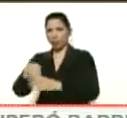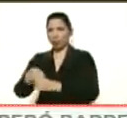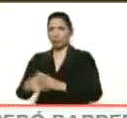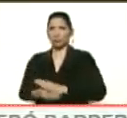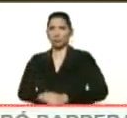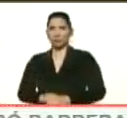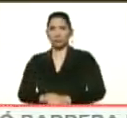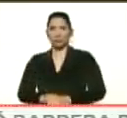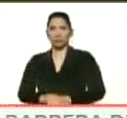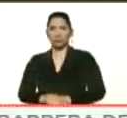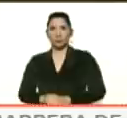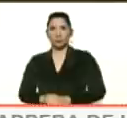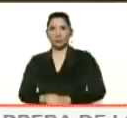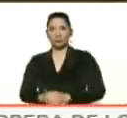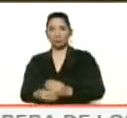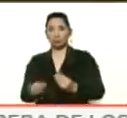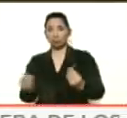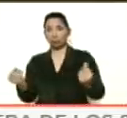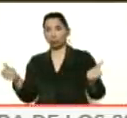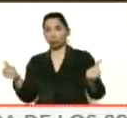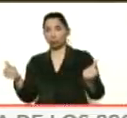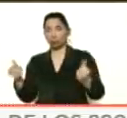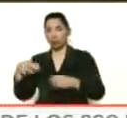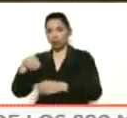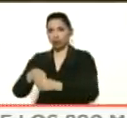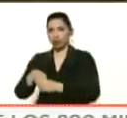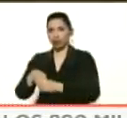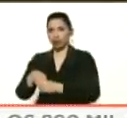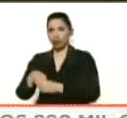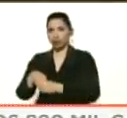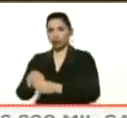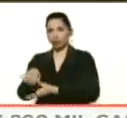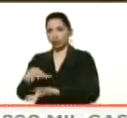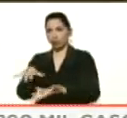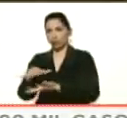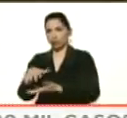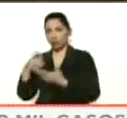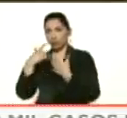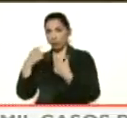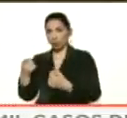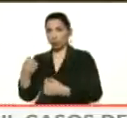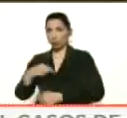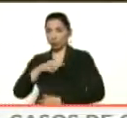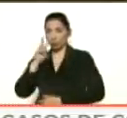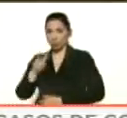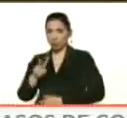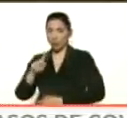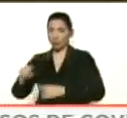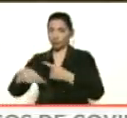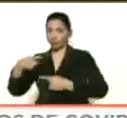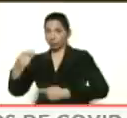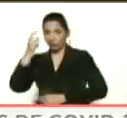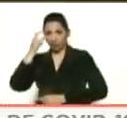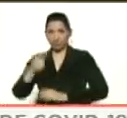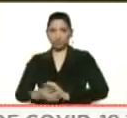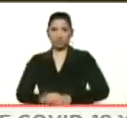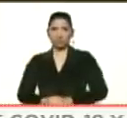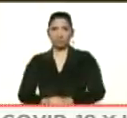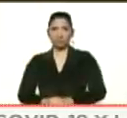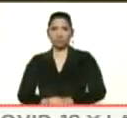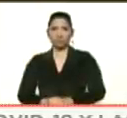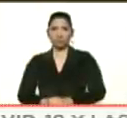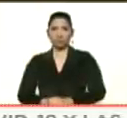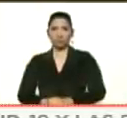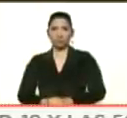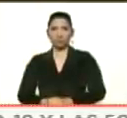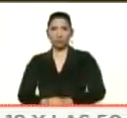a relajar la cuarentena con las consecuencias que seguramente veremos en los próximos días.